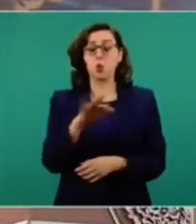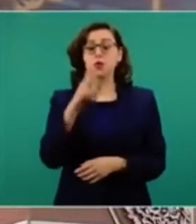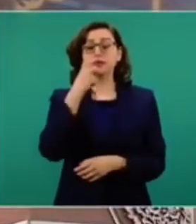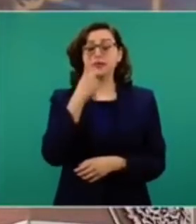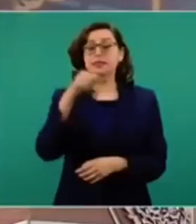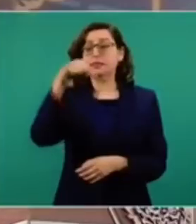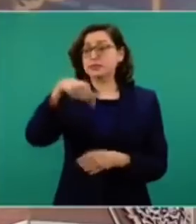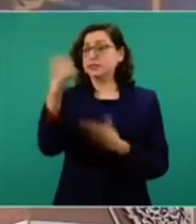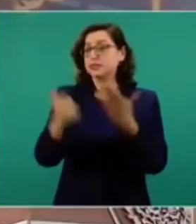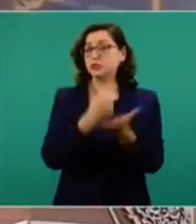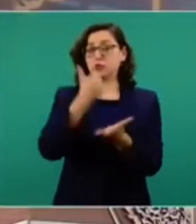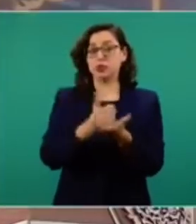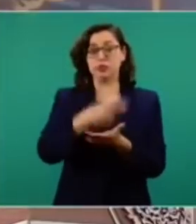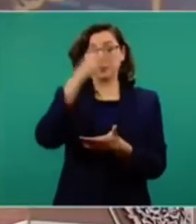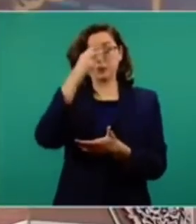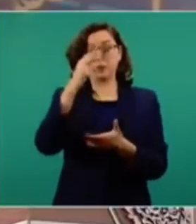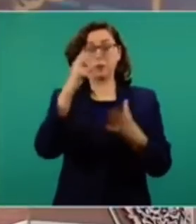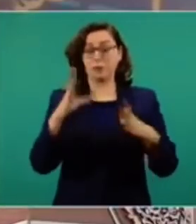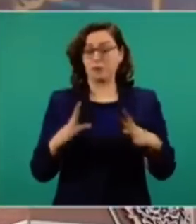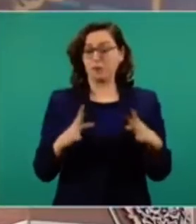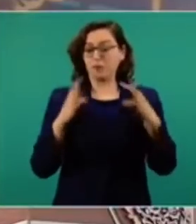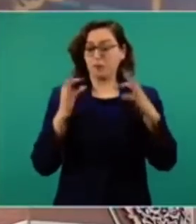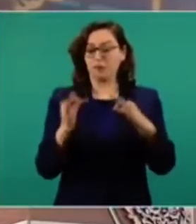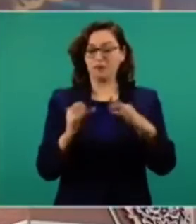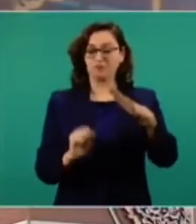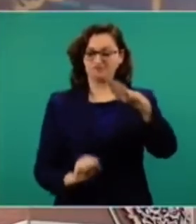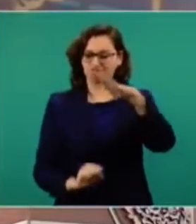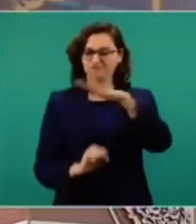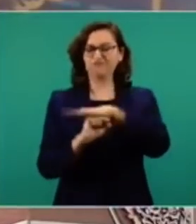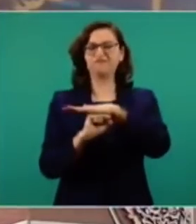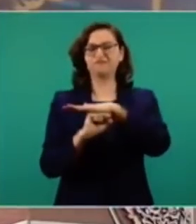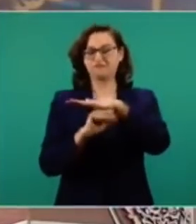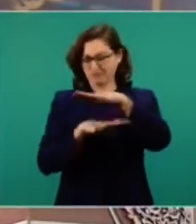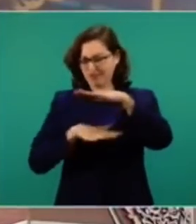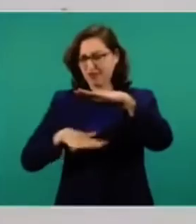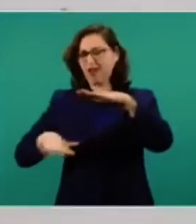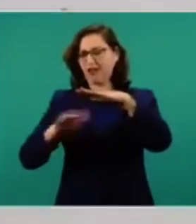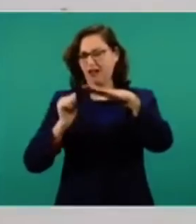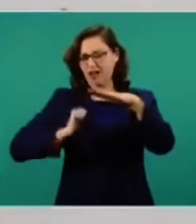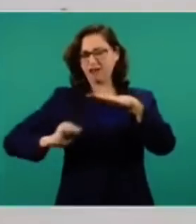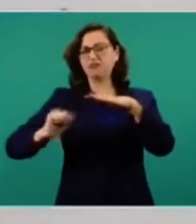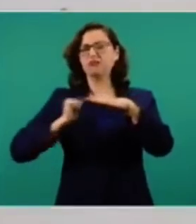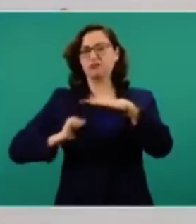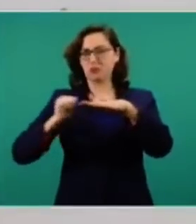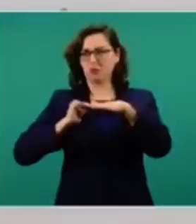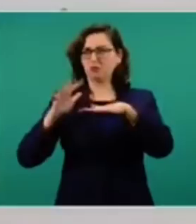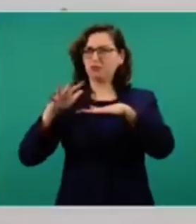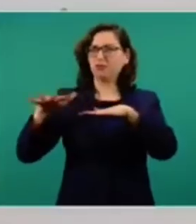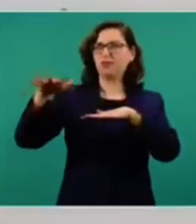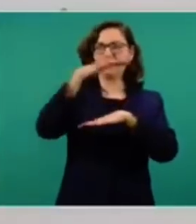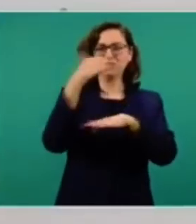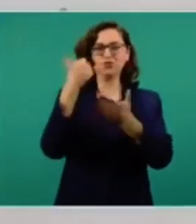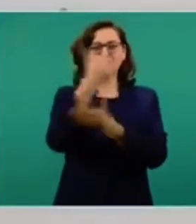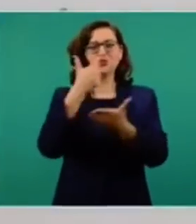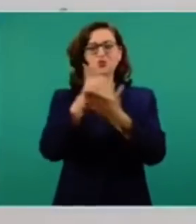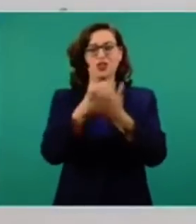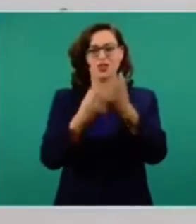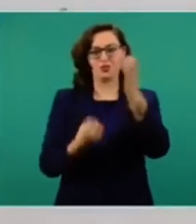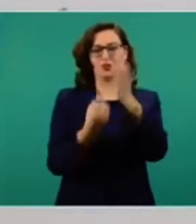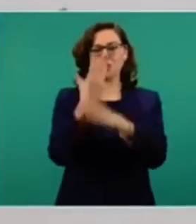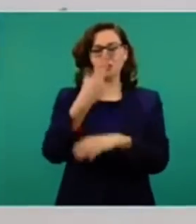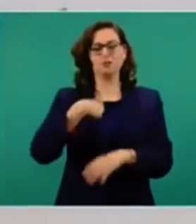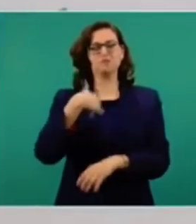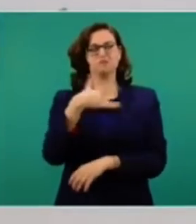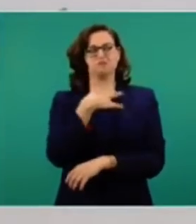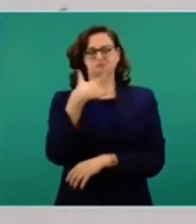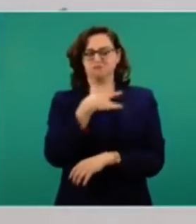de México ha sido fundada sobre las ruinas de México, Tenochtitlan. Pero estoy convencida, y